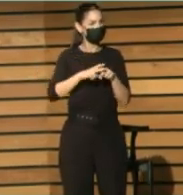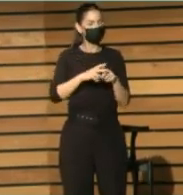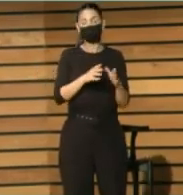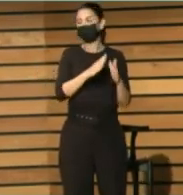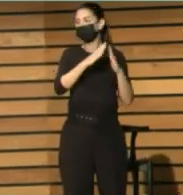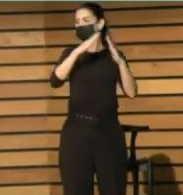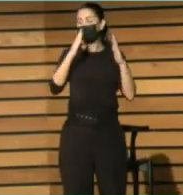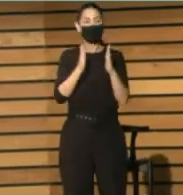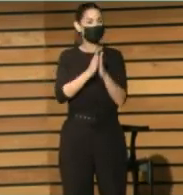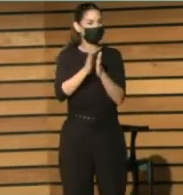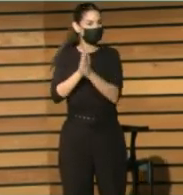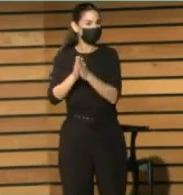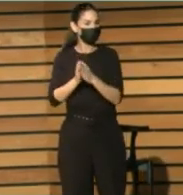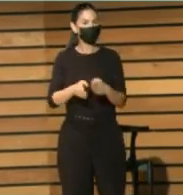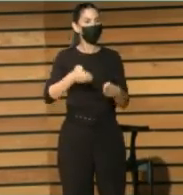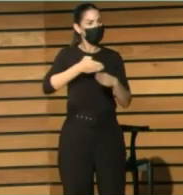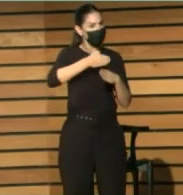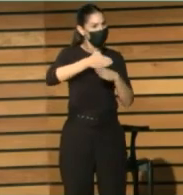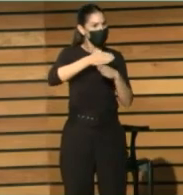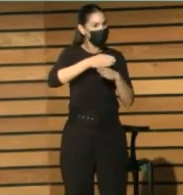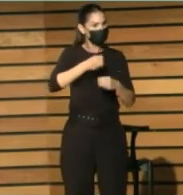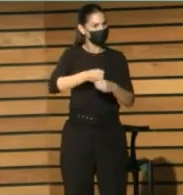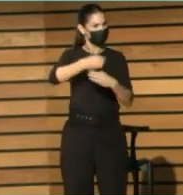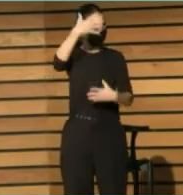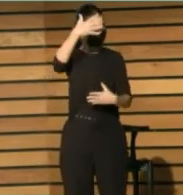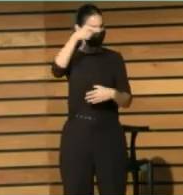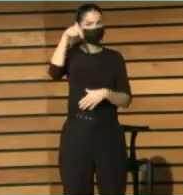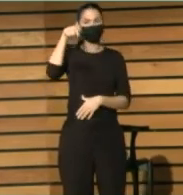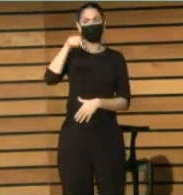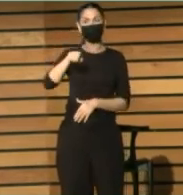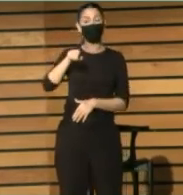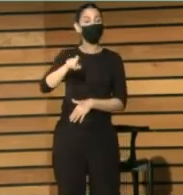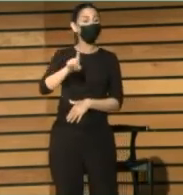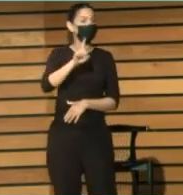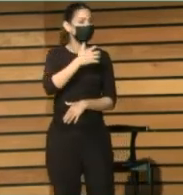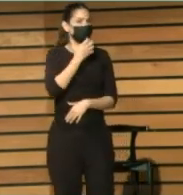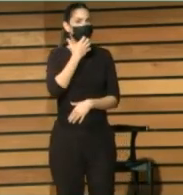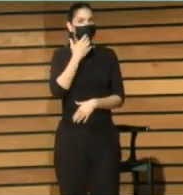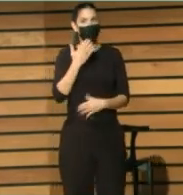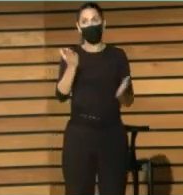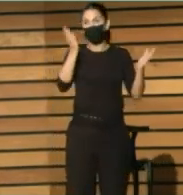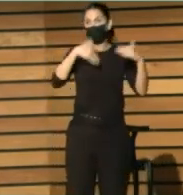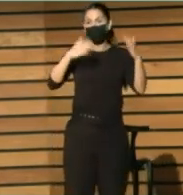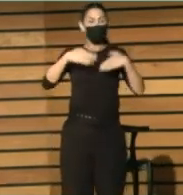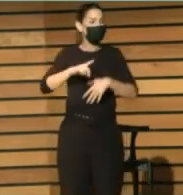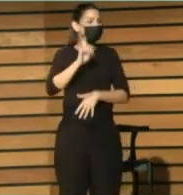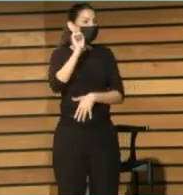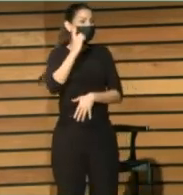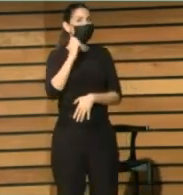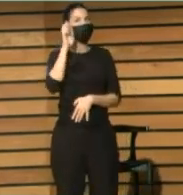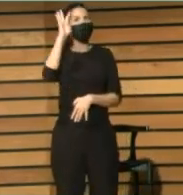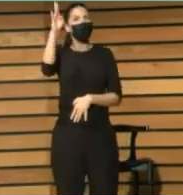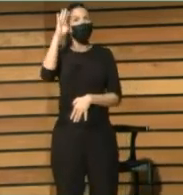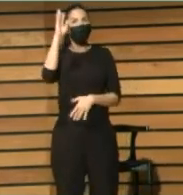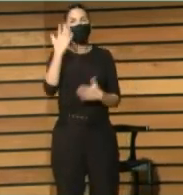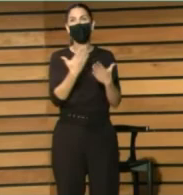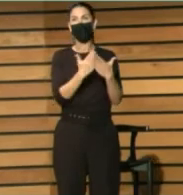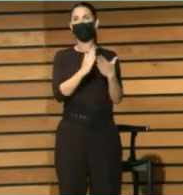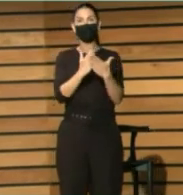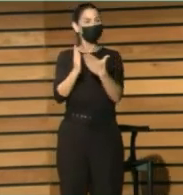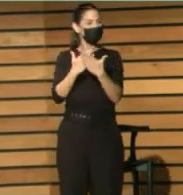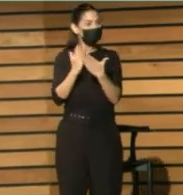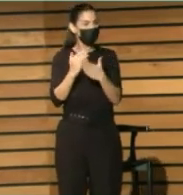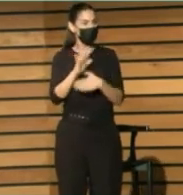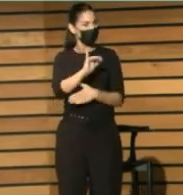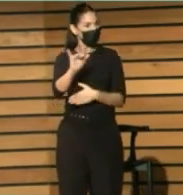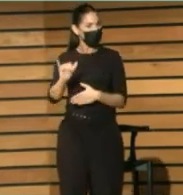una estantería de madera. Y allí, cuando no había nada sino la ilusión de tener libros, en aquella casa en la que yo